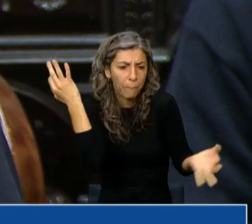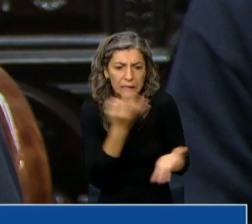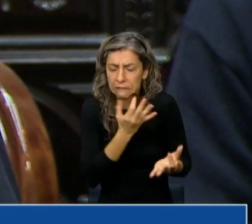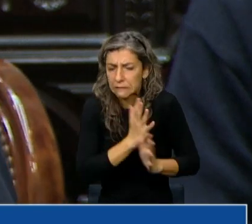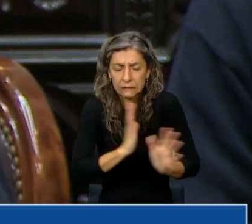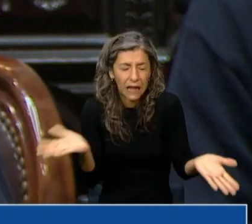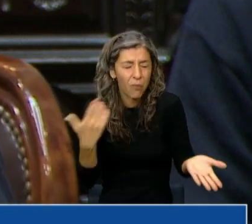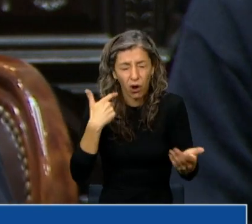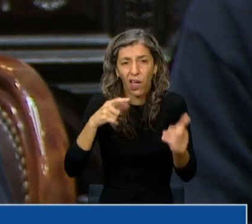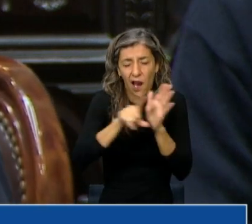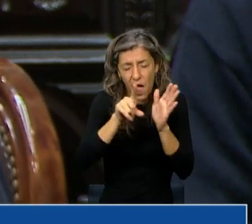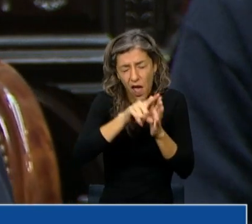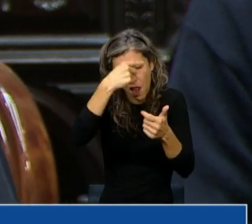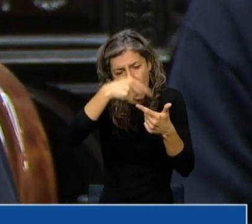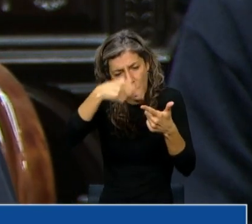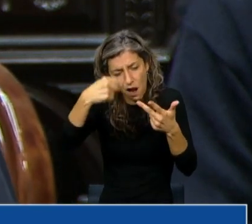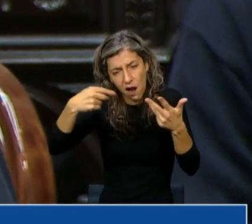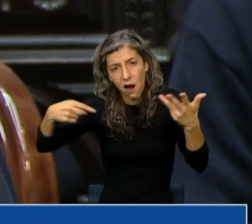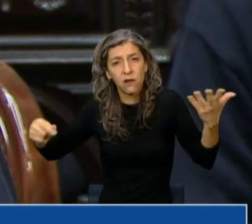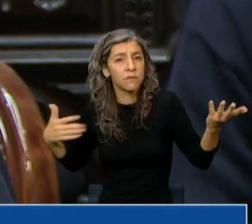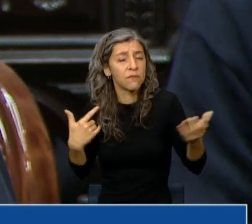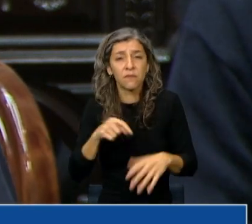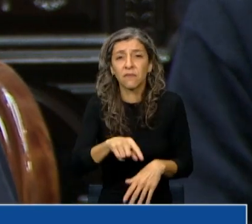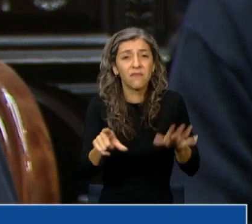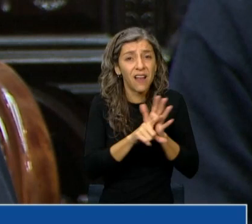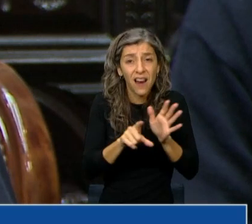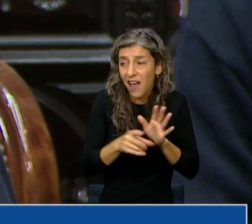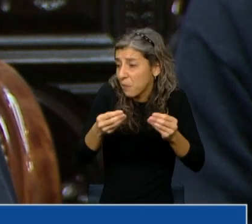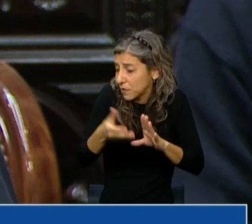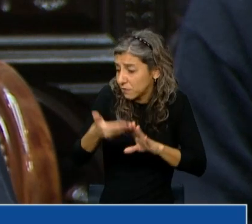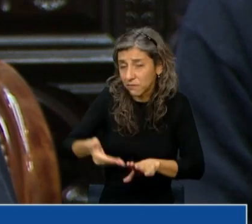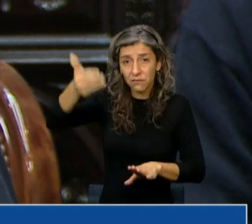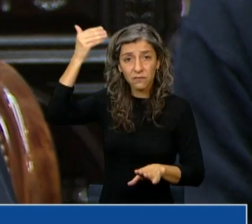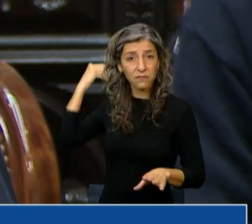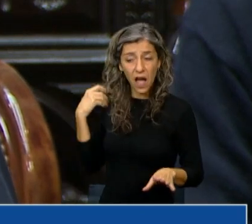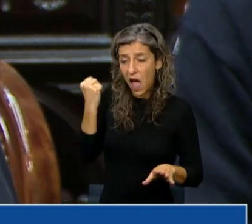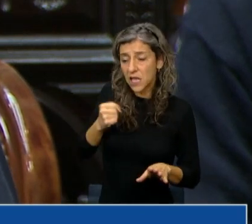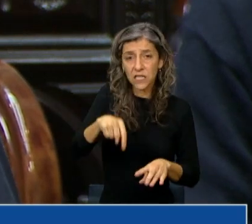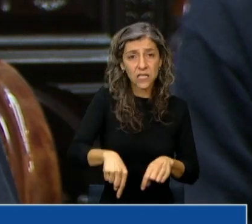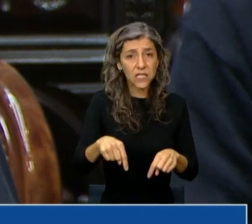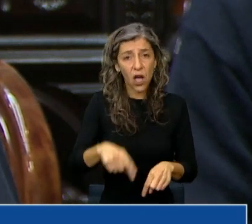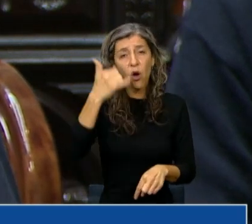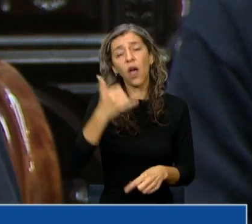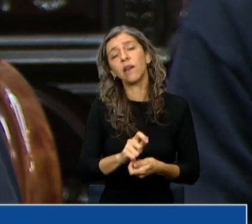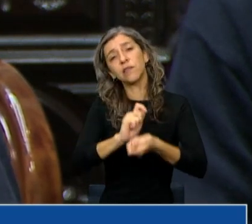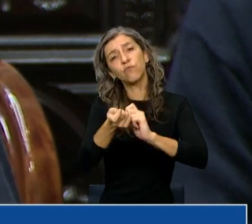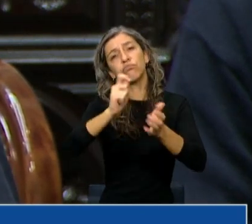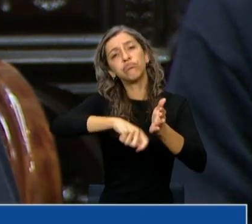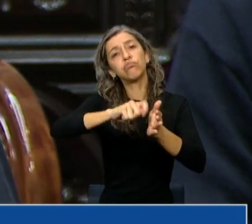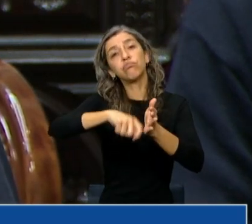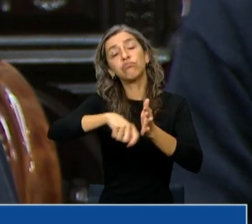serio, se encuentra que esta norma, desde su creación hasta la fecha, está complementada y corregida